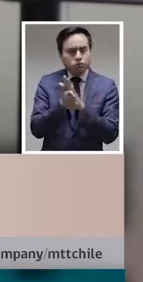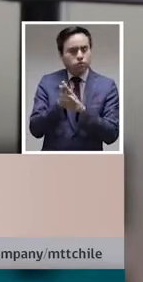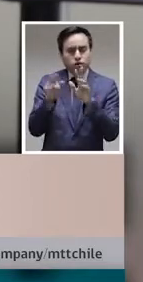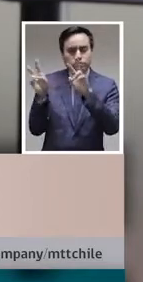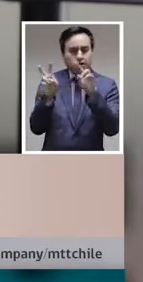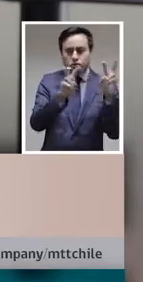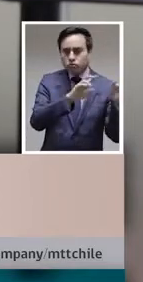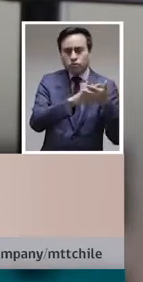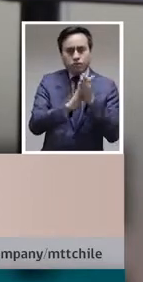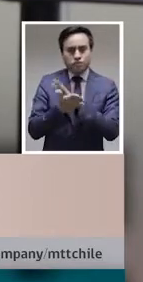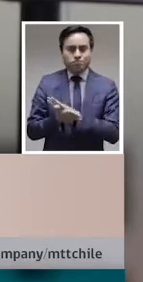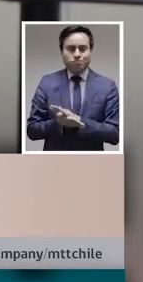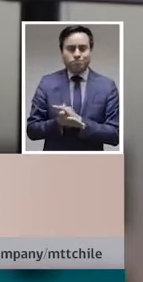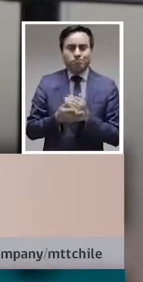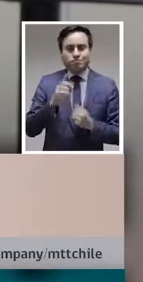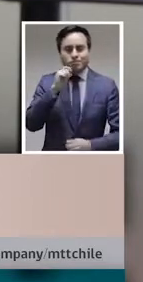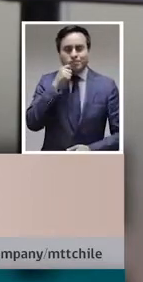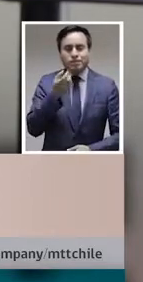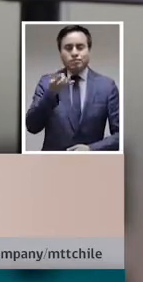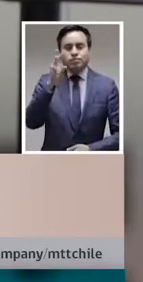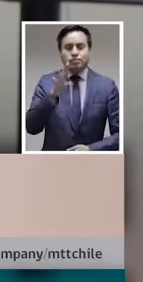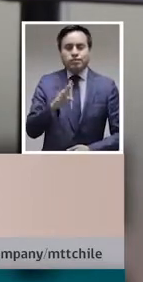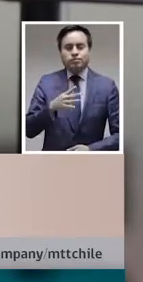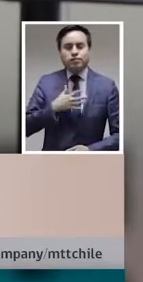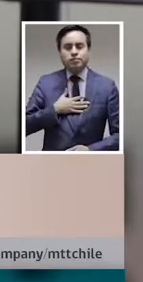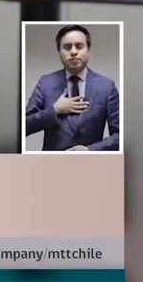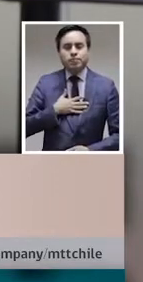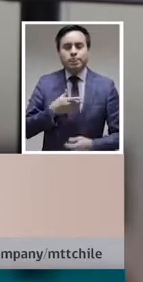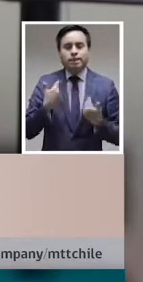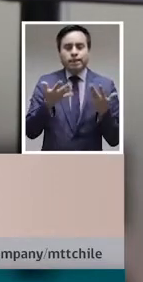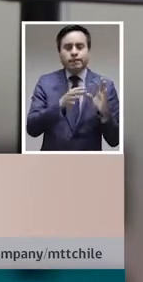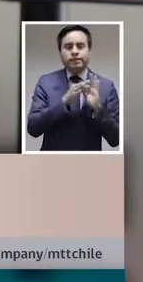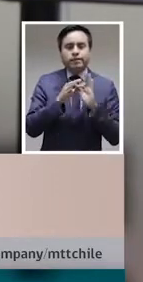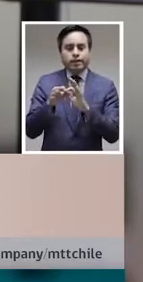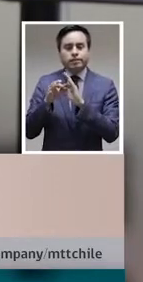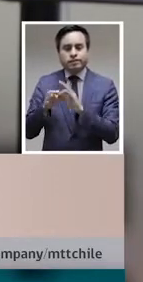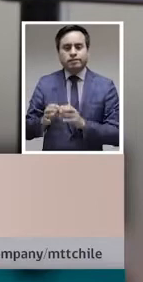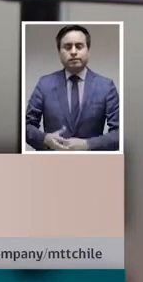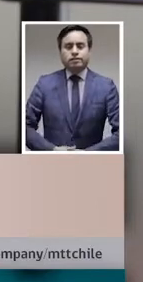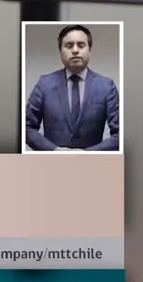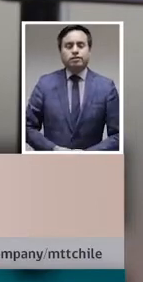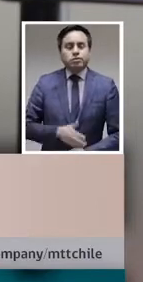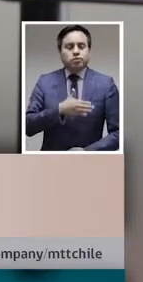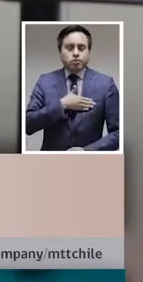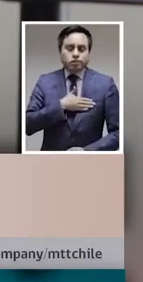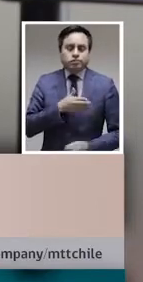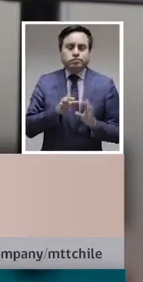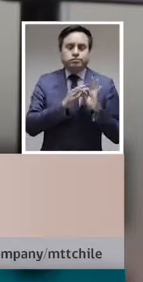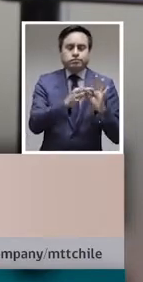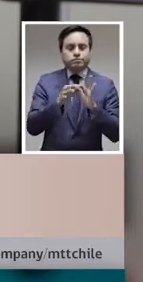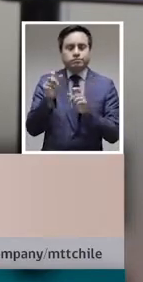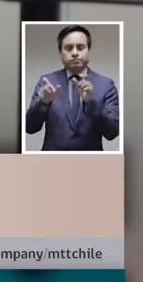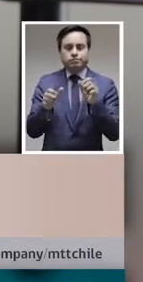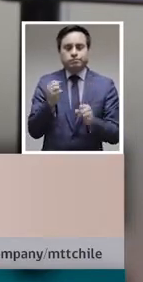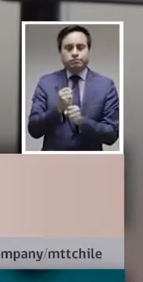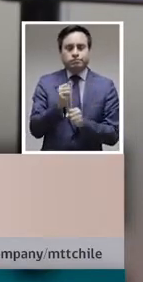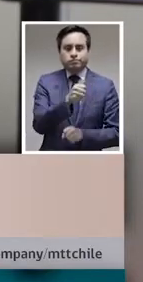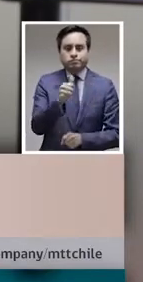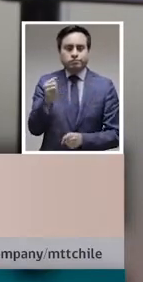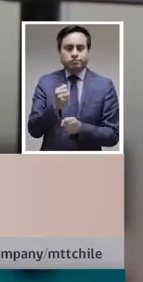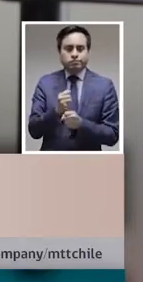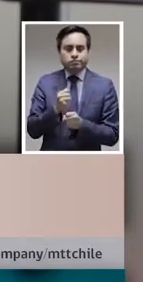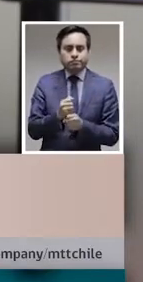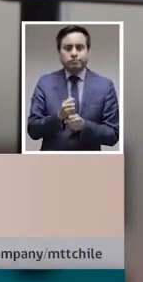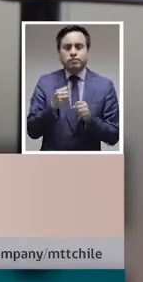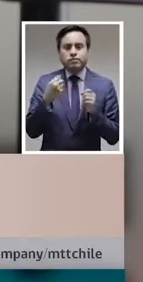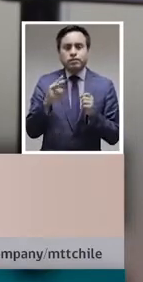las modalidades. Así es que solo me queda darle las gracias de corazón a todos esos trabajadores